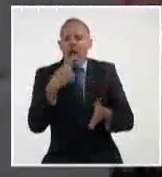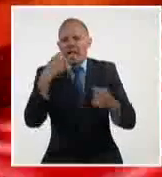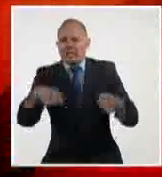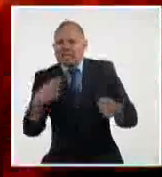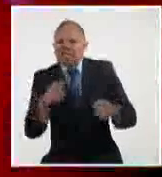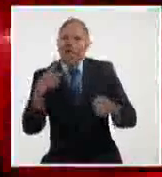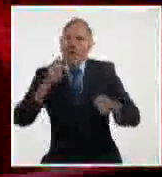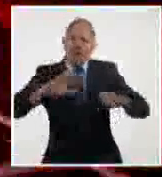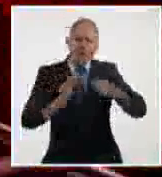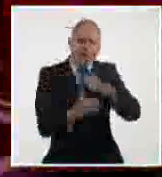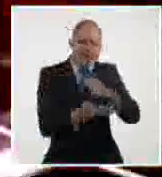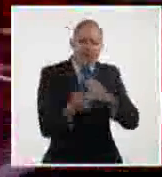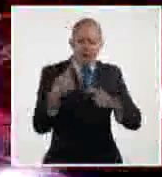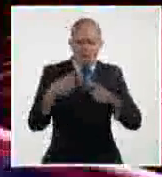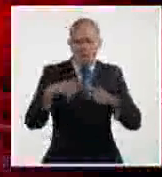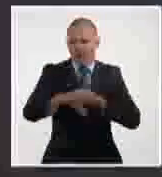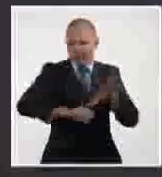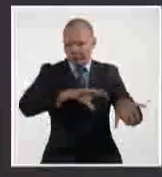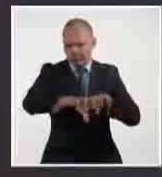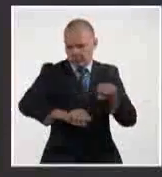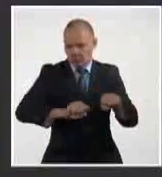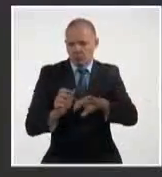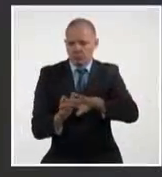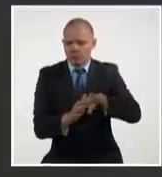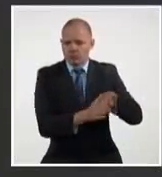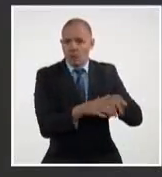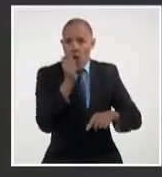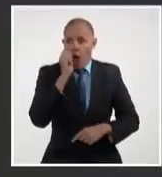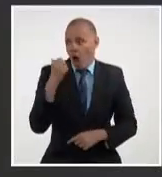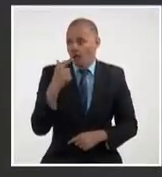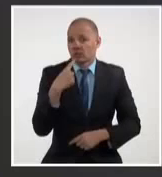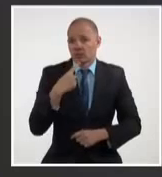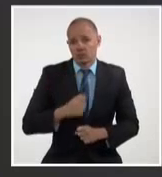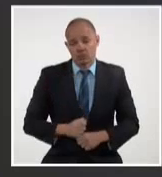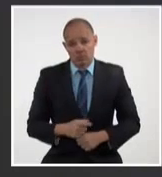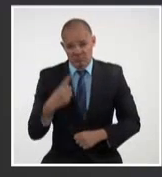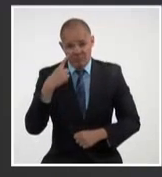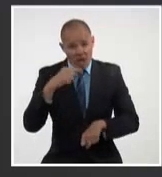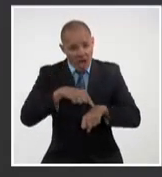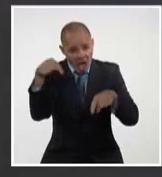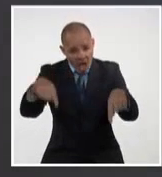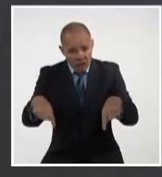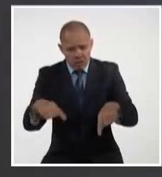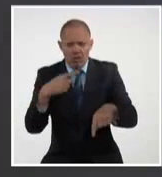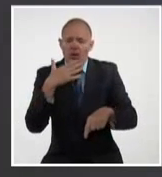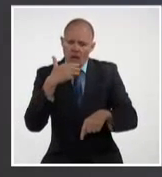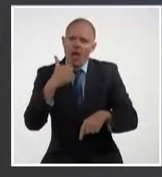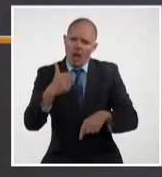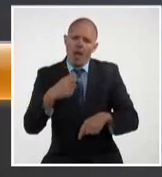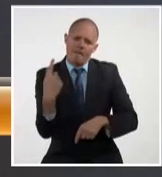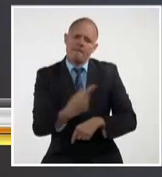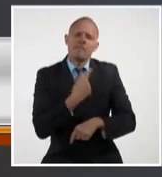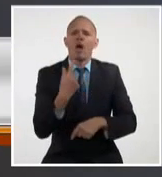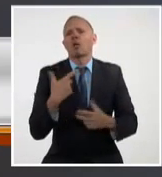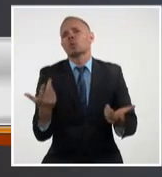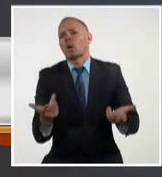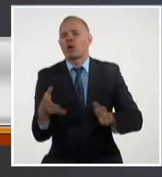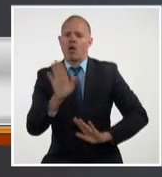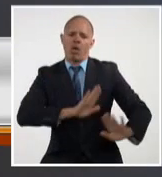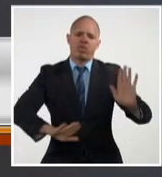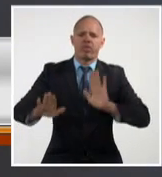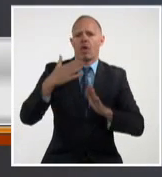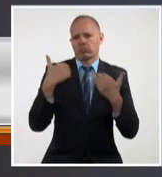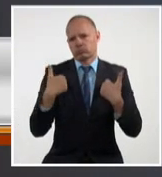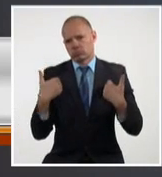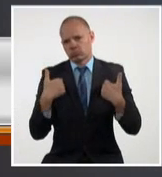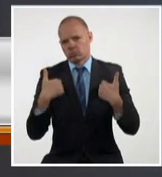occidentales. Hoy tenemos la oportunidad de construir una nueva relación y espero que esto sirva para dar un mejor